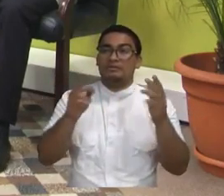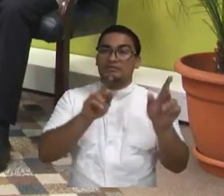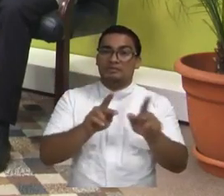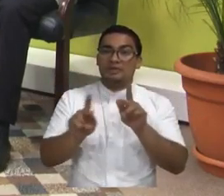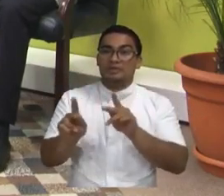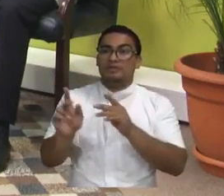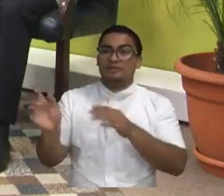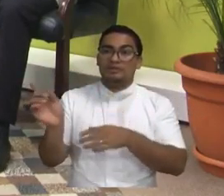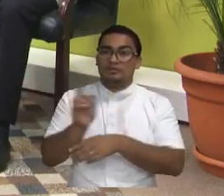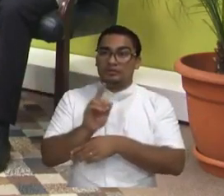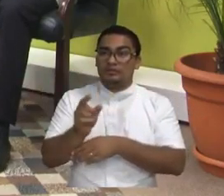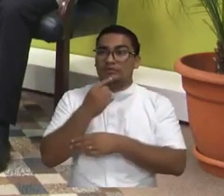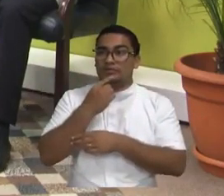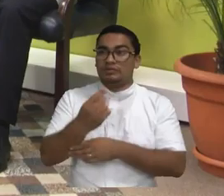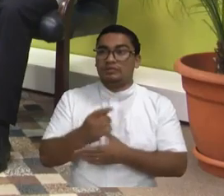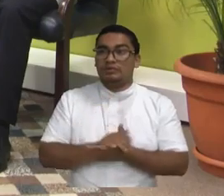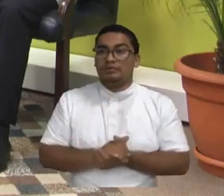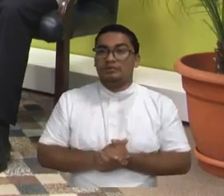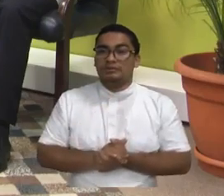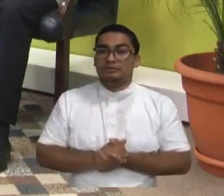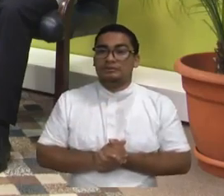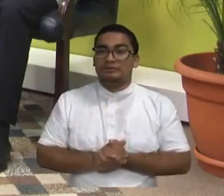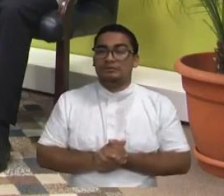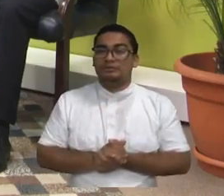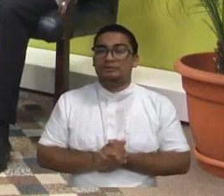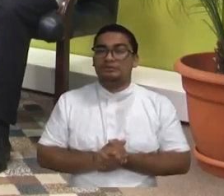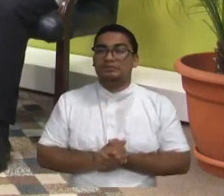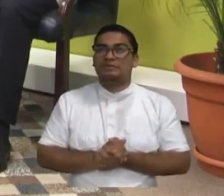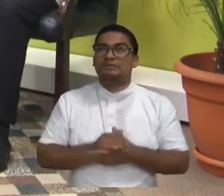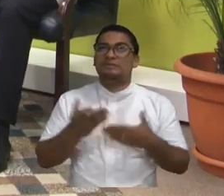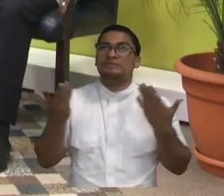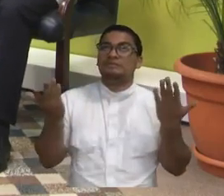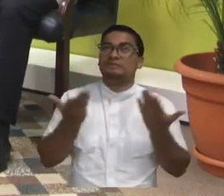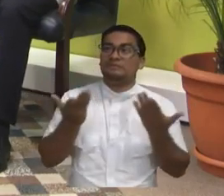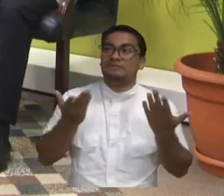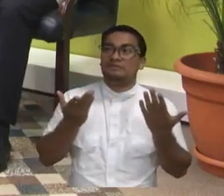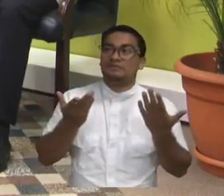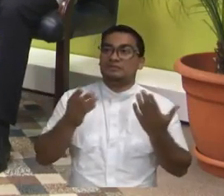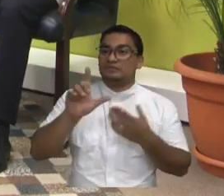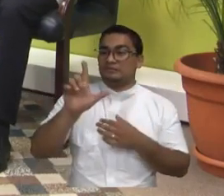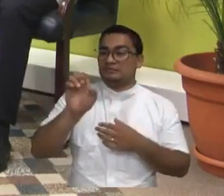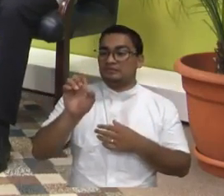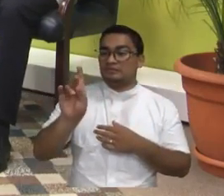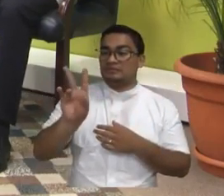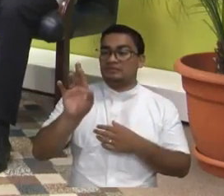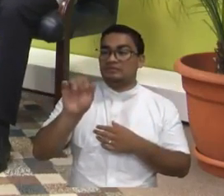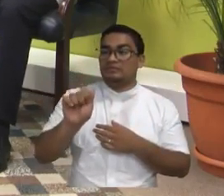población, ¿ya? Okay. En cuanto a la historia de la lepra, bueno, la lepra hay que saber que es una enfermedad